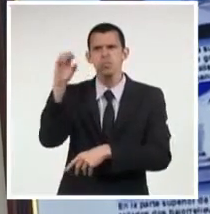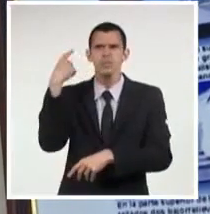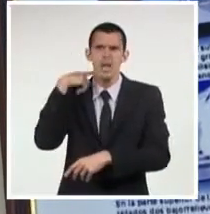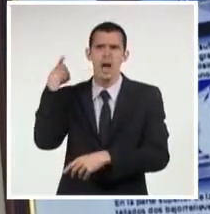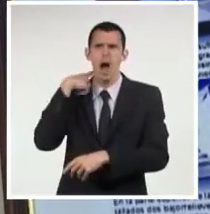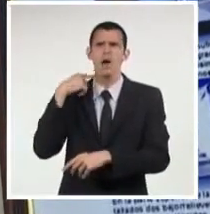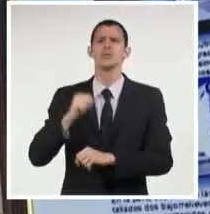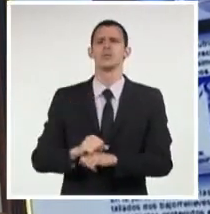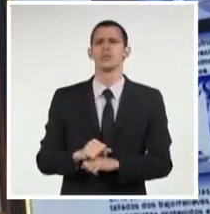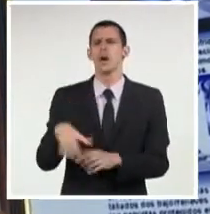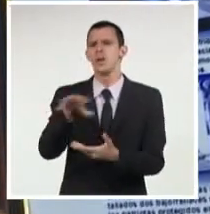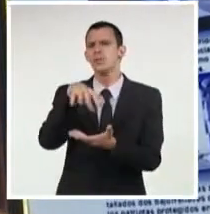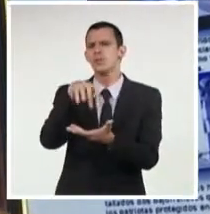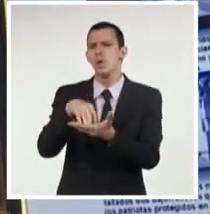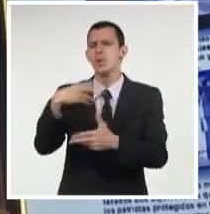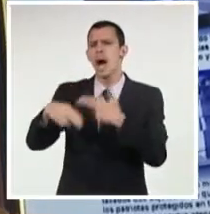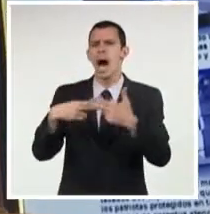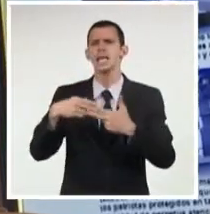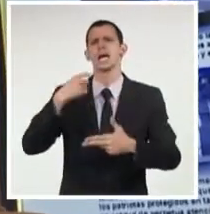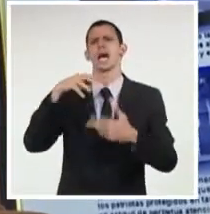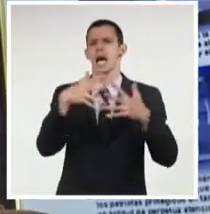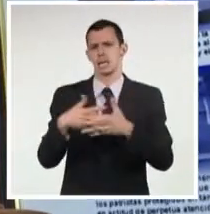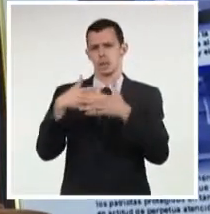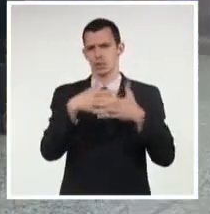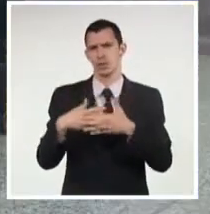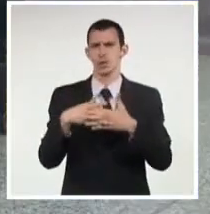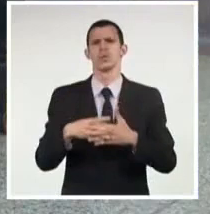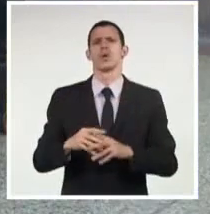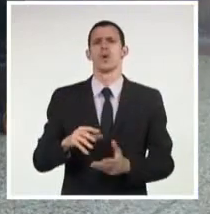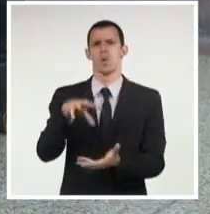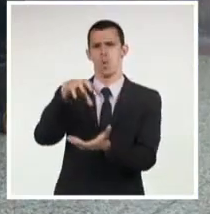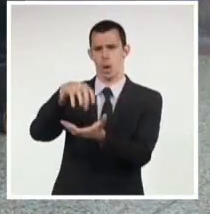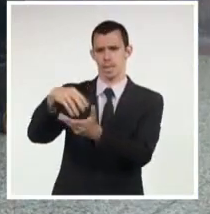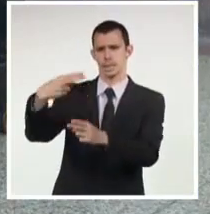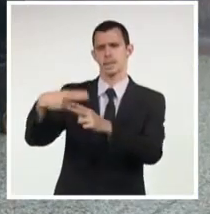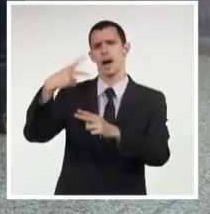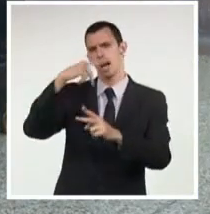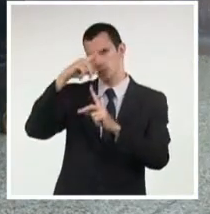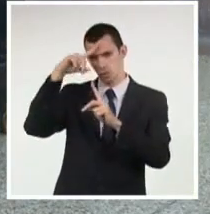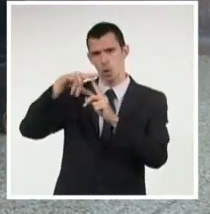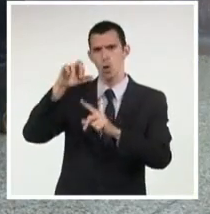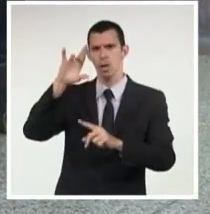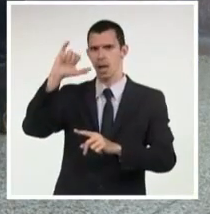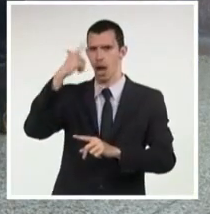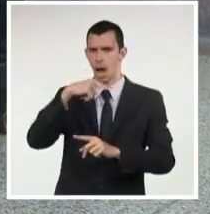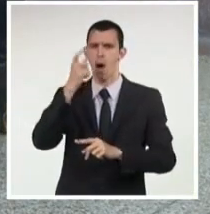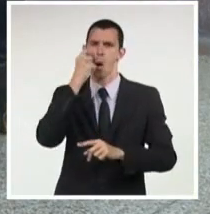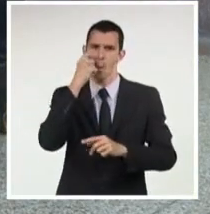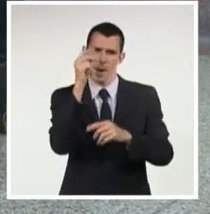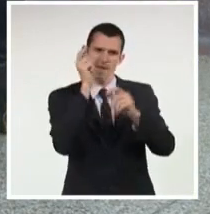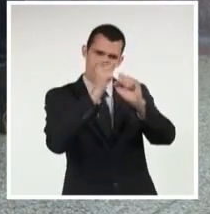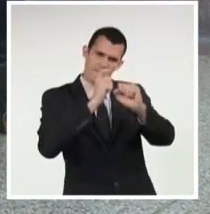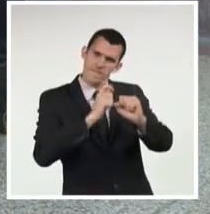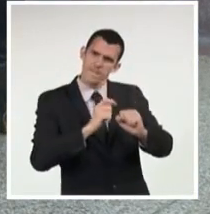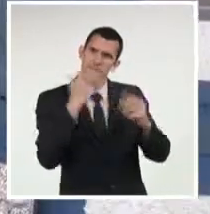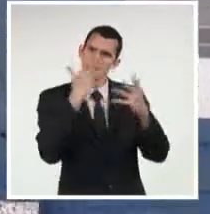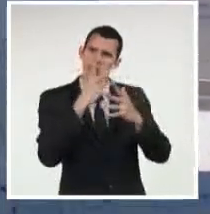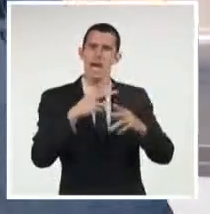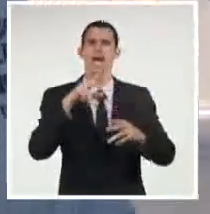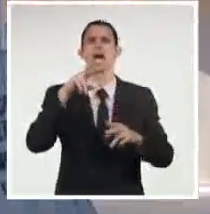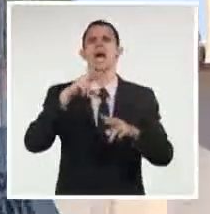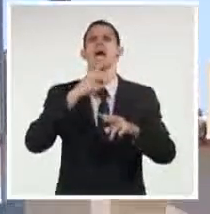Eloy Palacio. Este artista recreó en su obra la imagen de los próceres de la Guerra de